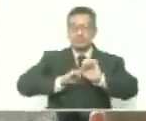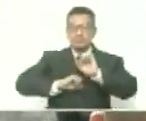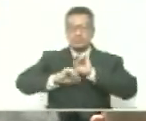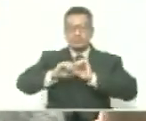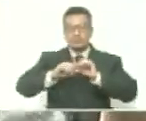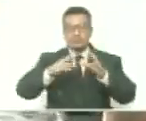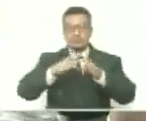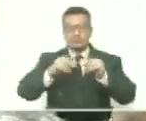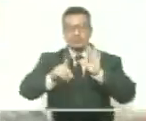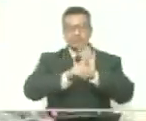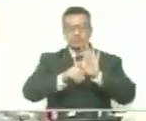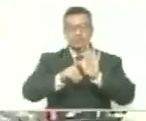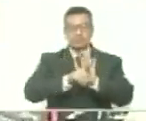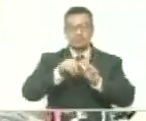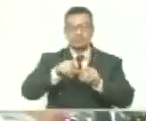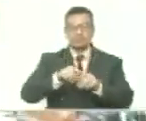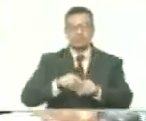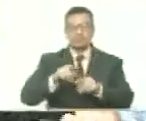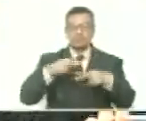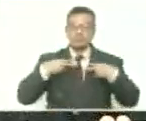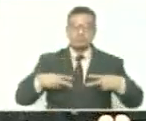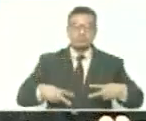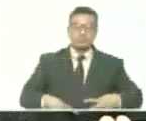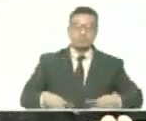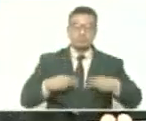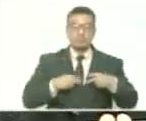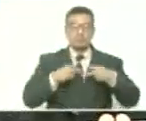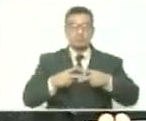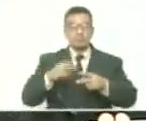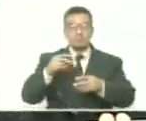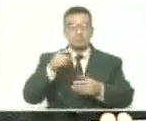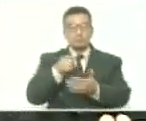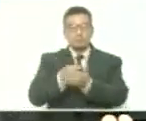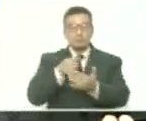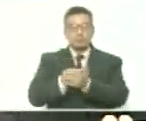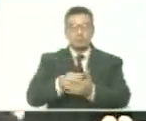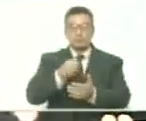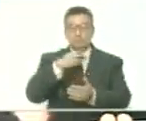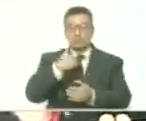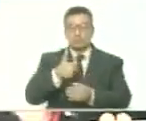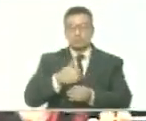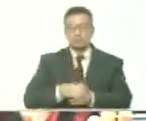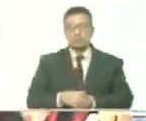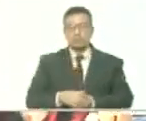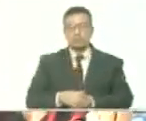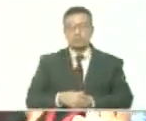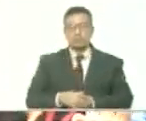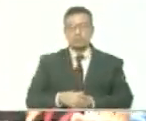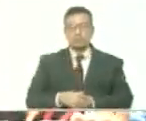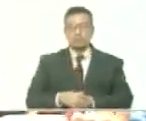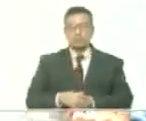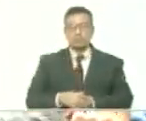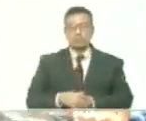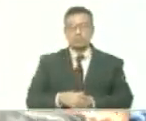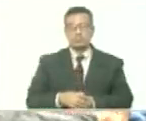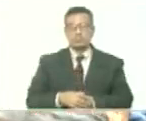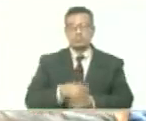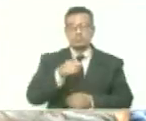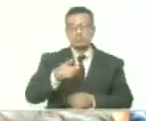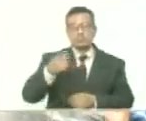sus derechos a una vida digna y a un salario decente. Y ahí